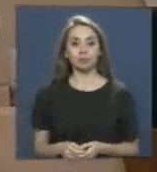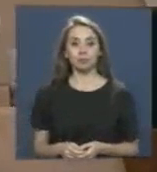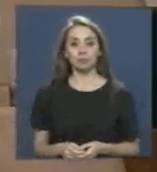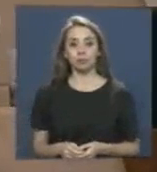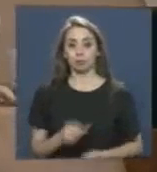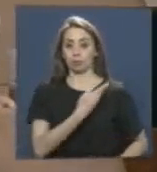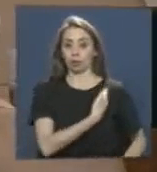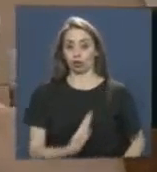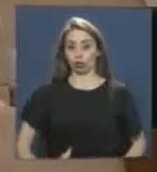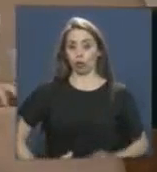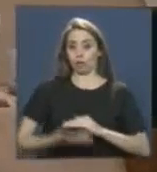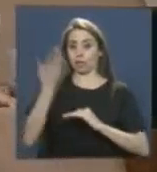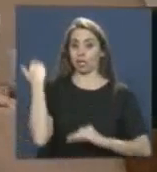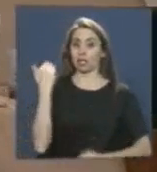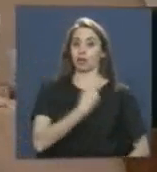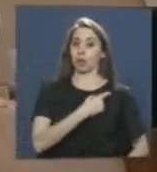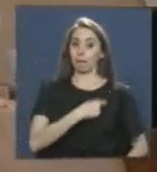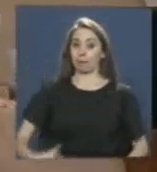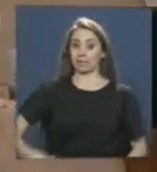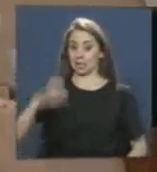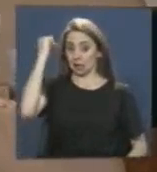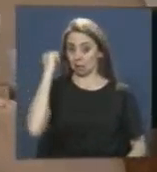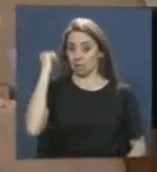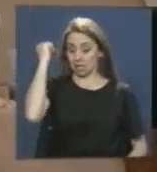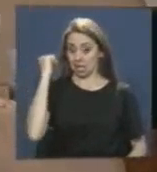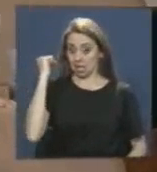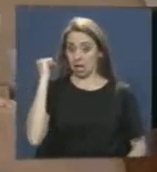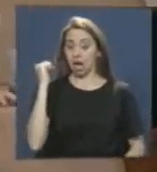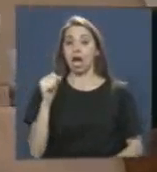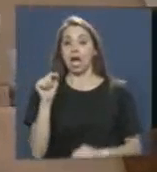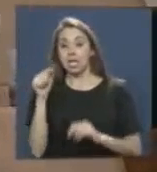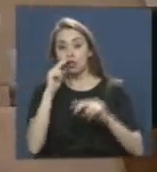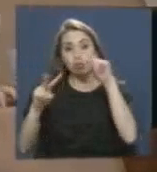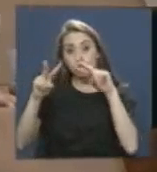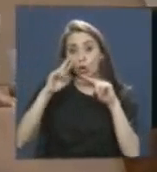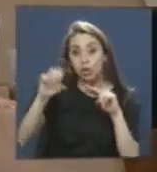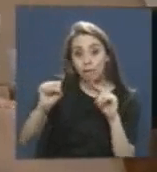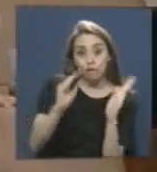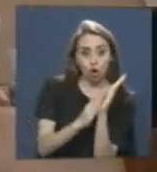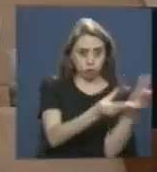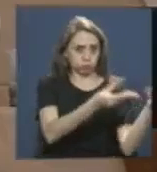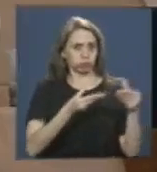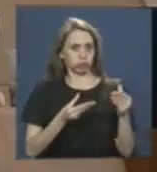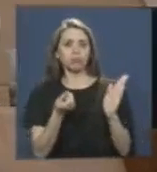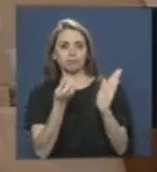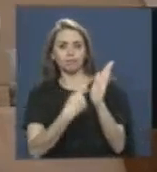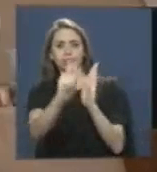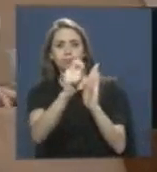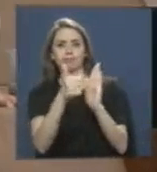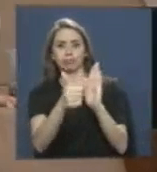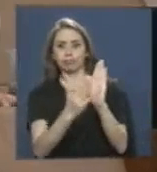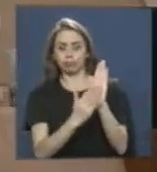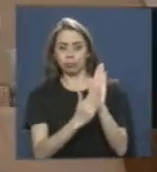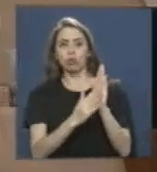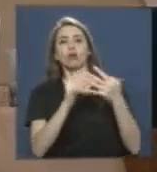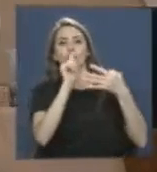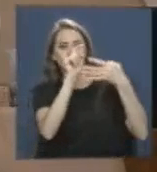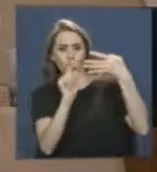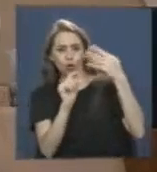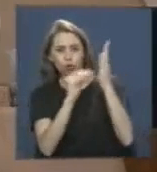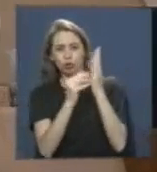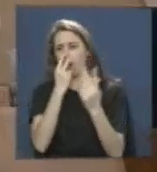El gobierno anterior del presidente Piñera validó este diagnóstico, el que junto con otros puntos que nutrían el